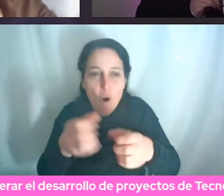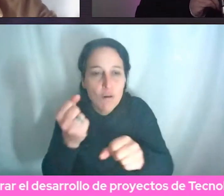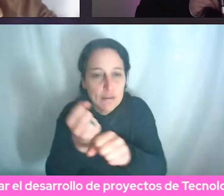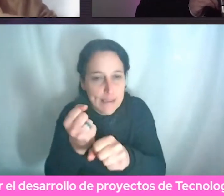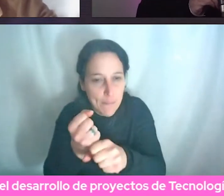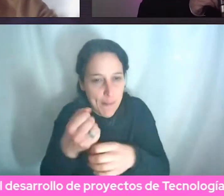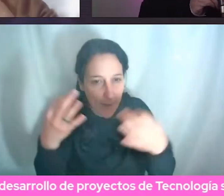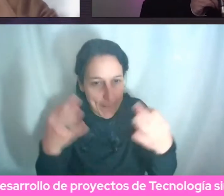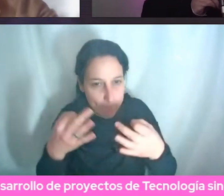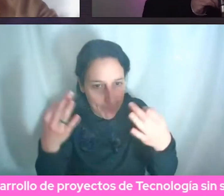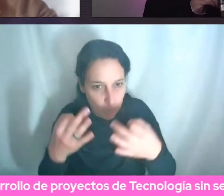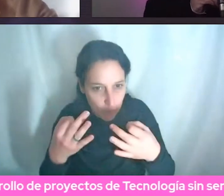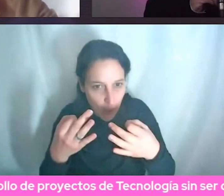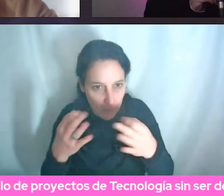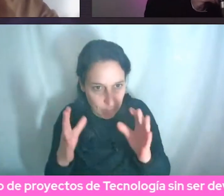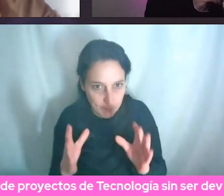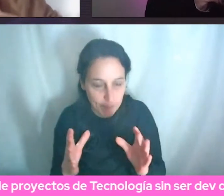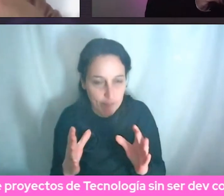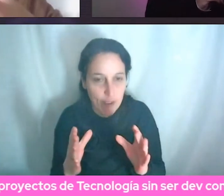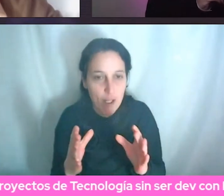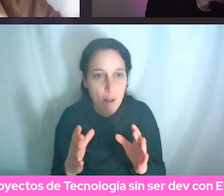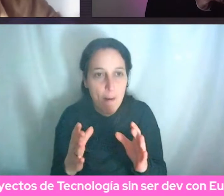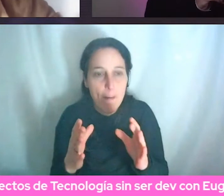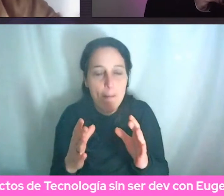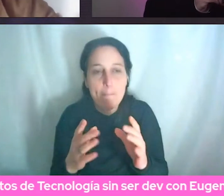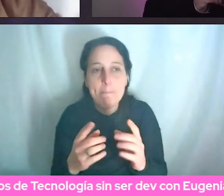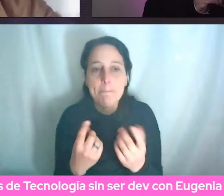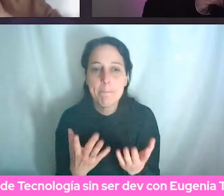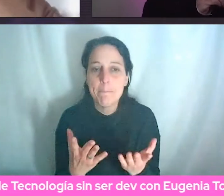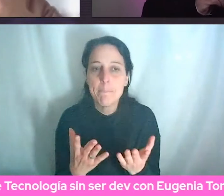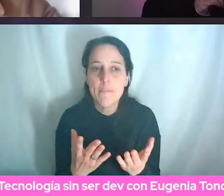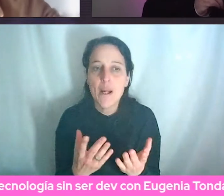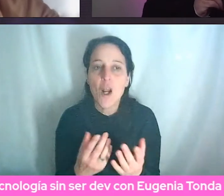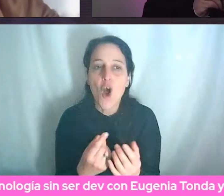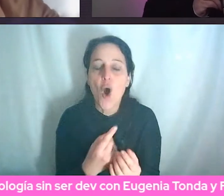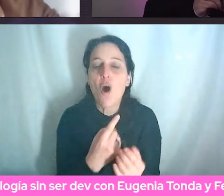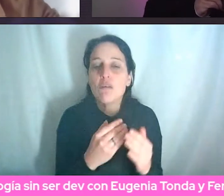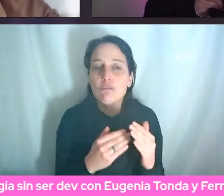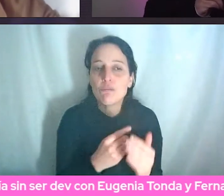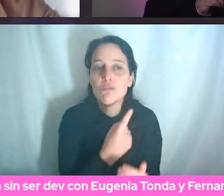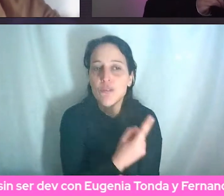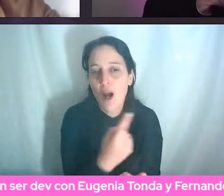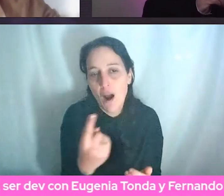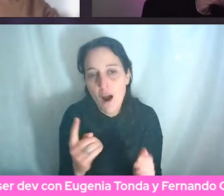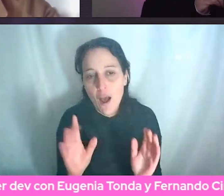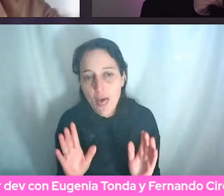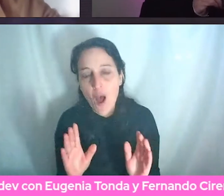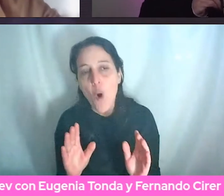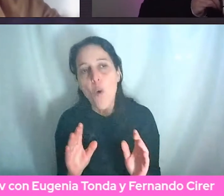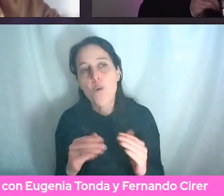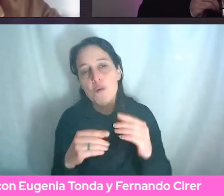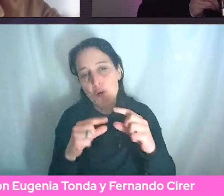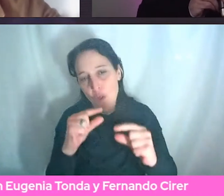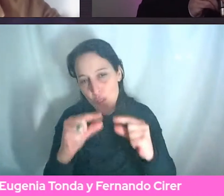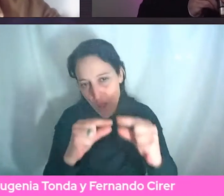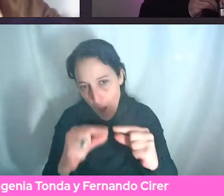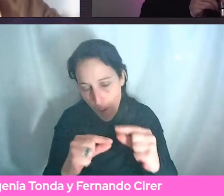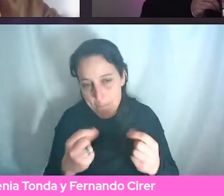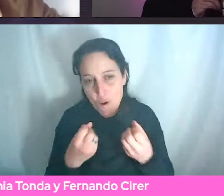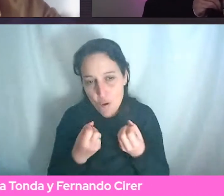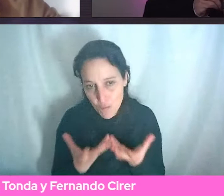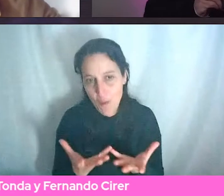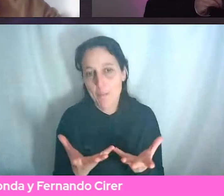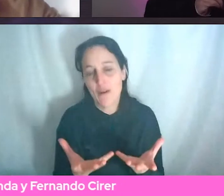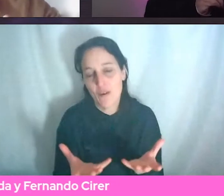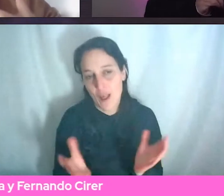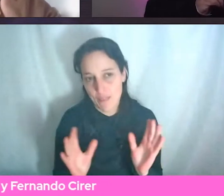sí. Pero bueno, cada uno tiene que tomar ownership de su tarea e ir mejorando. Y bueno, como decís, en cada iteración se va mejorando. Pero